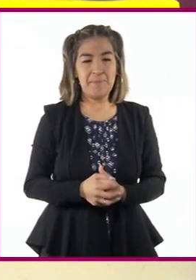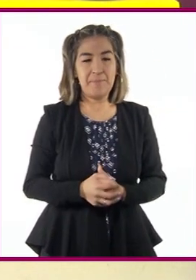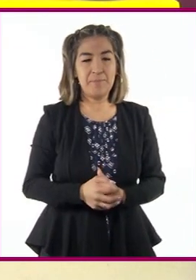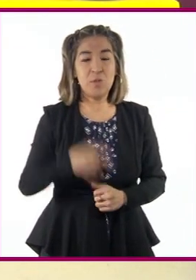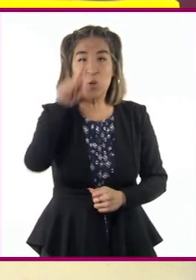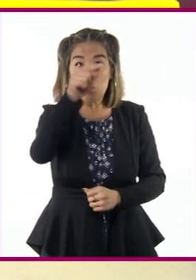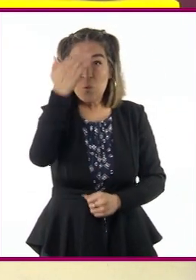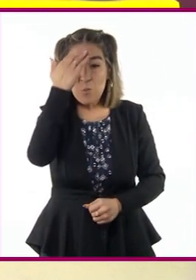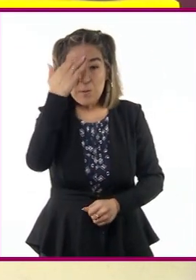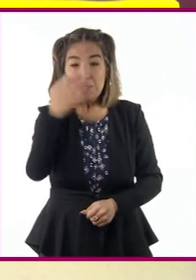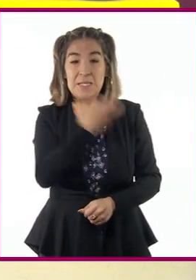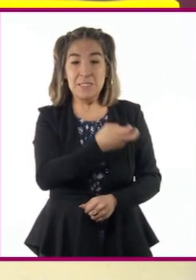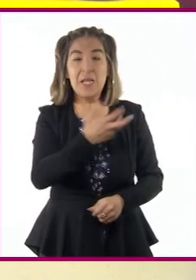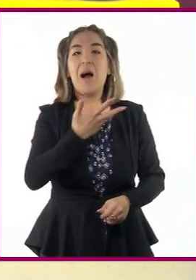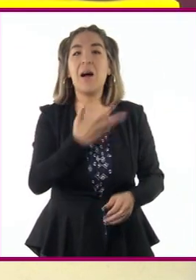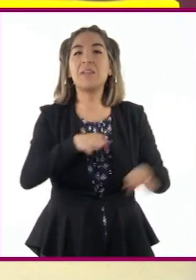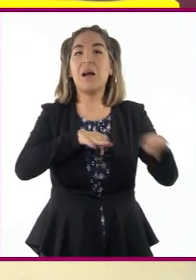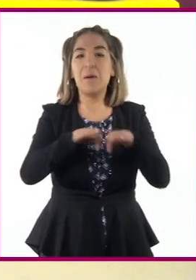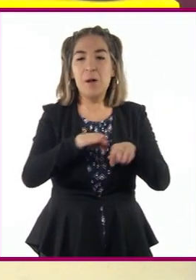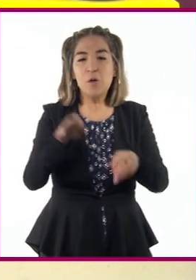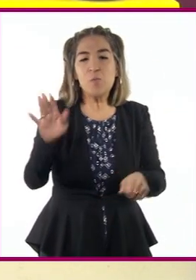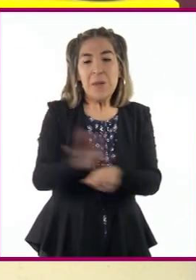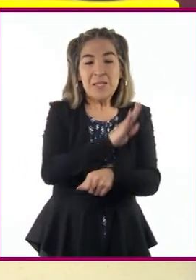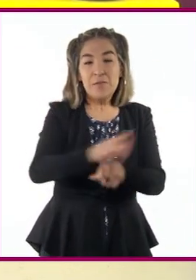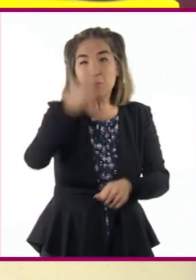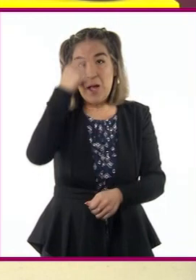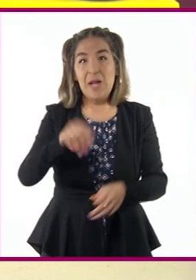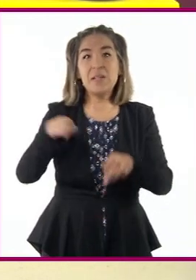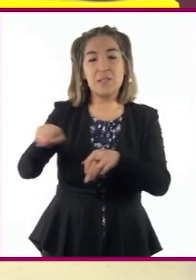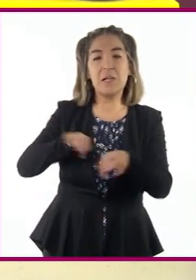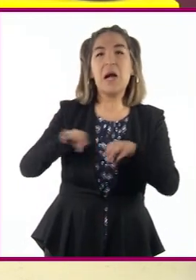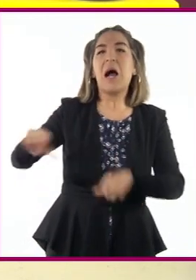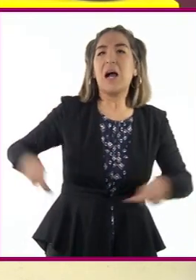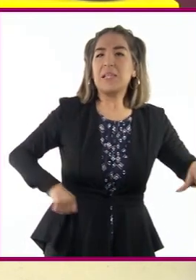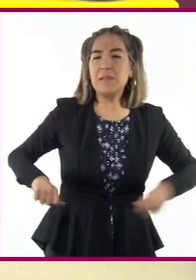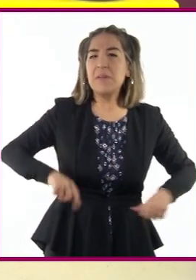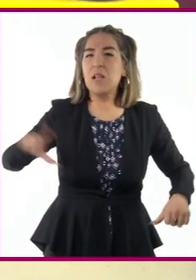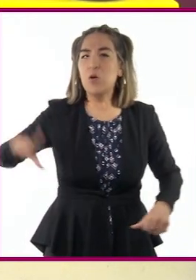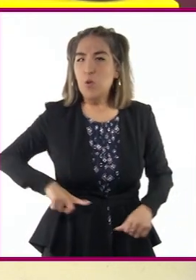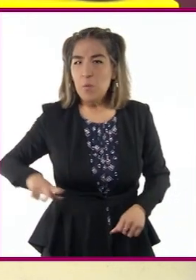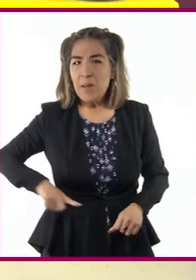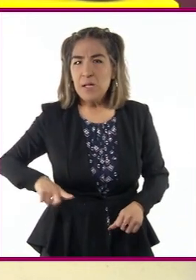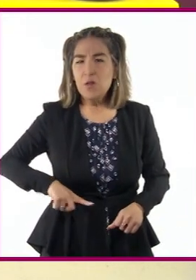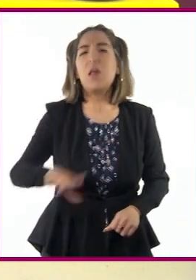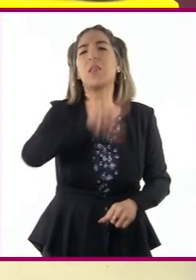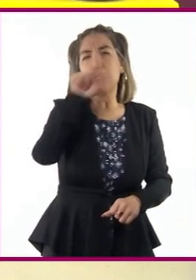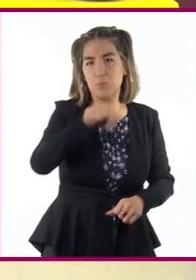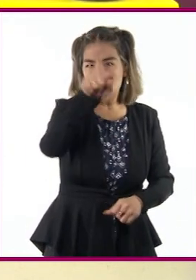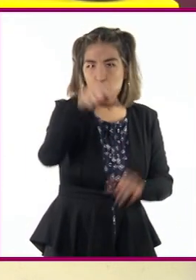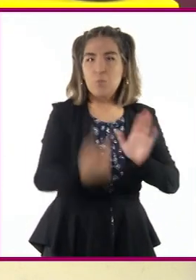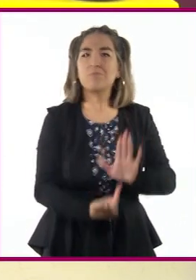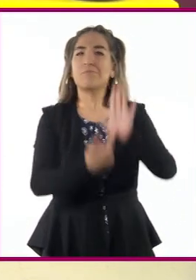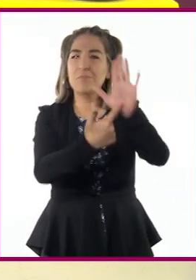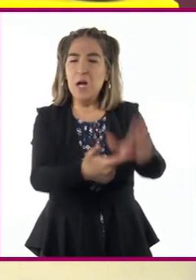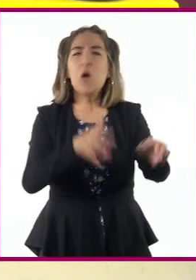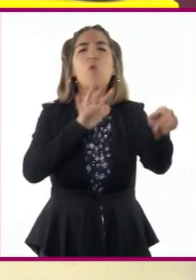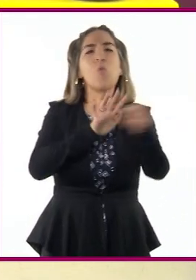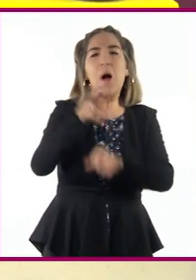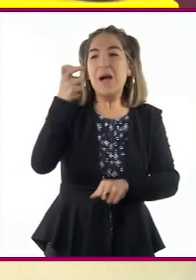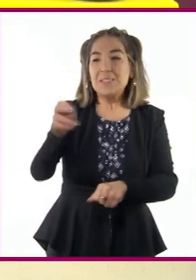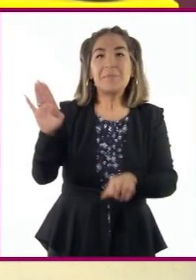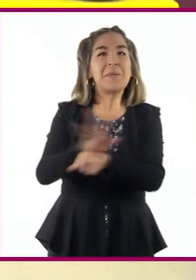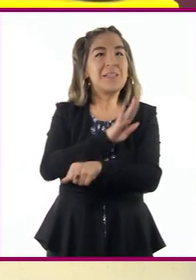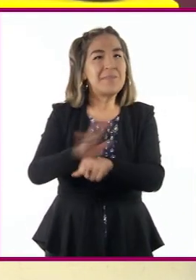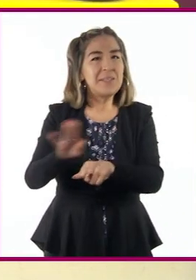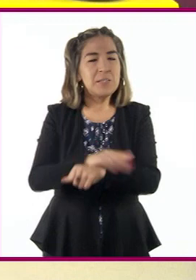¿Conoces las ventajas de conocer las acciones de gobierno? Y después podrían tratar de mostrar esas ventajas.